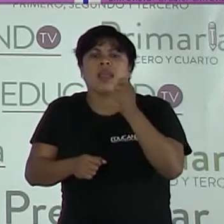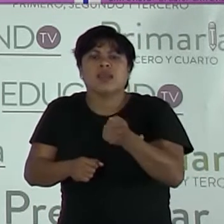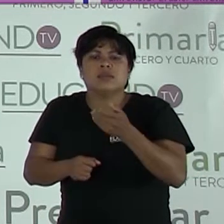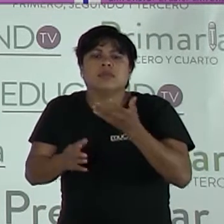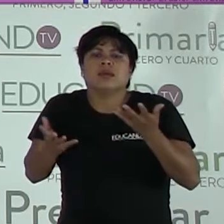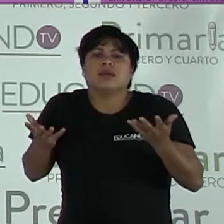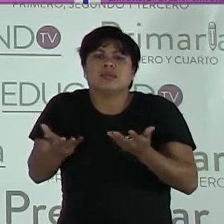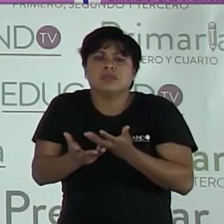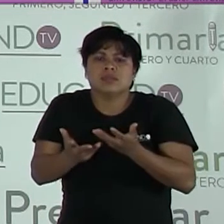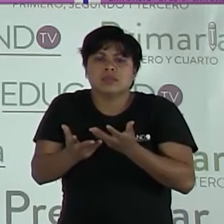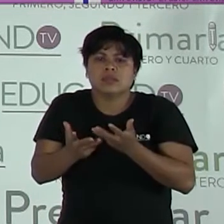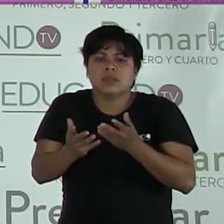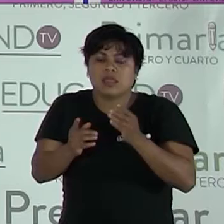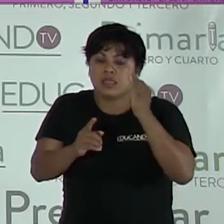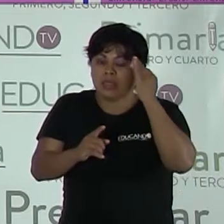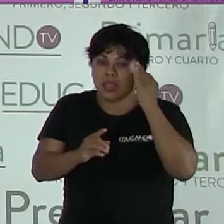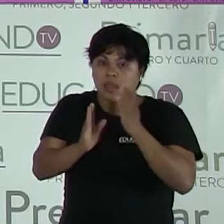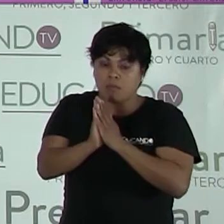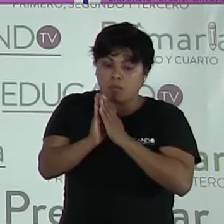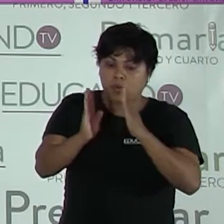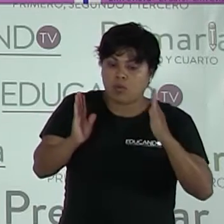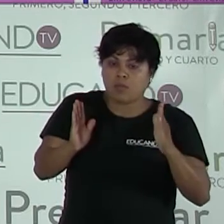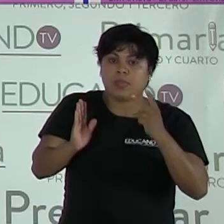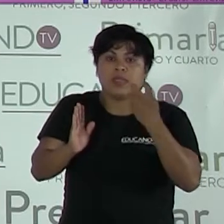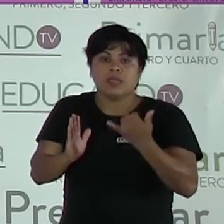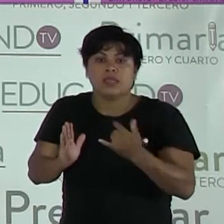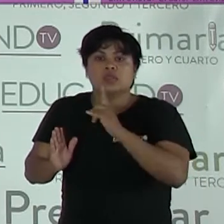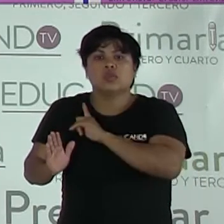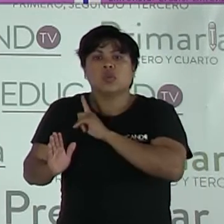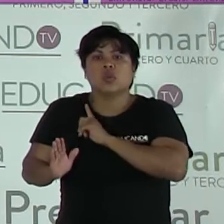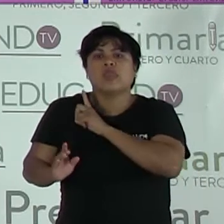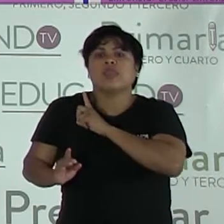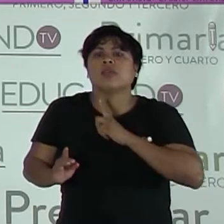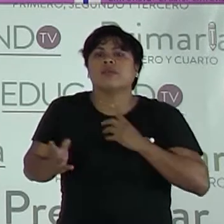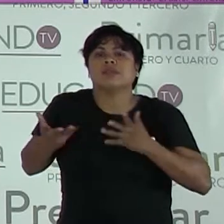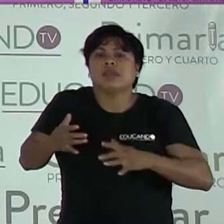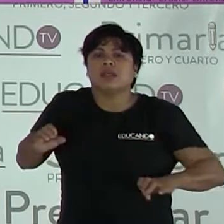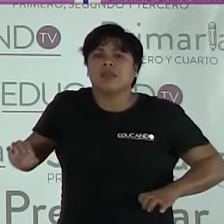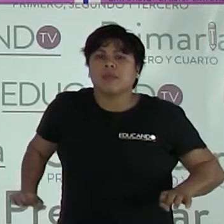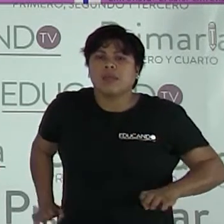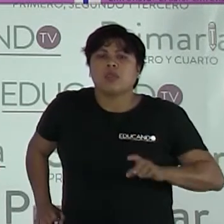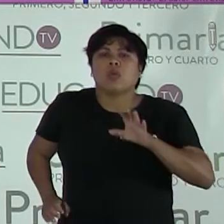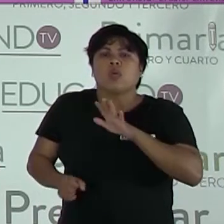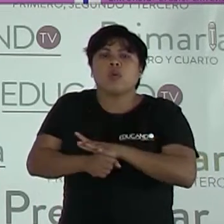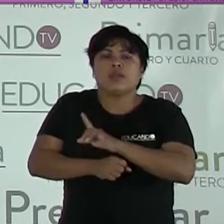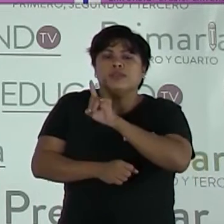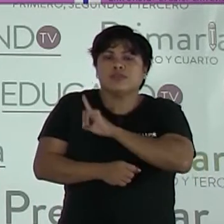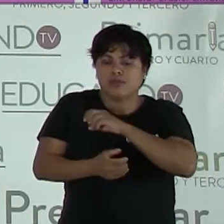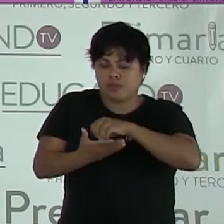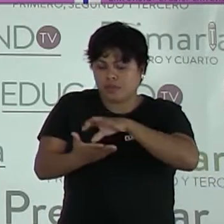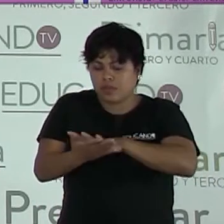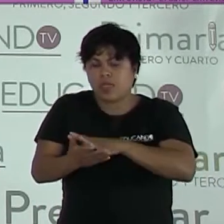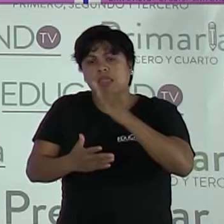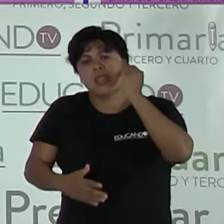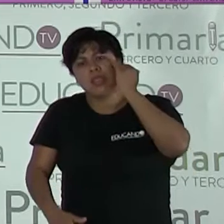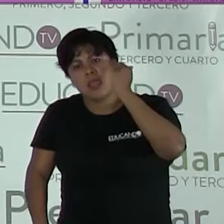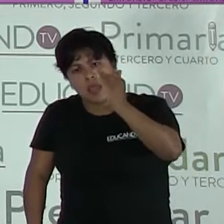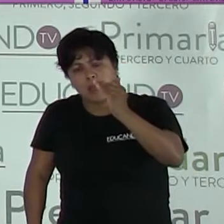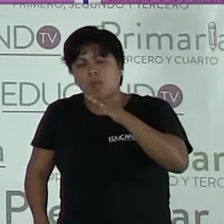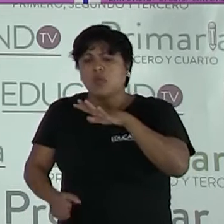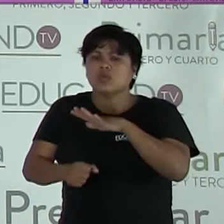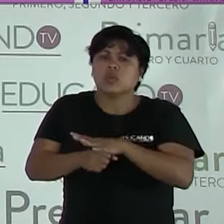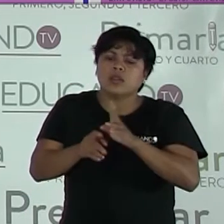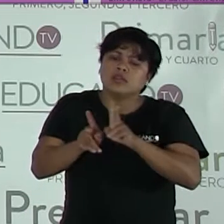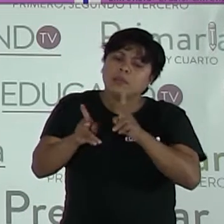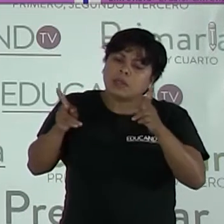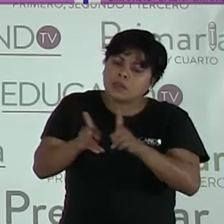a hacerse con tiempo y solo se hace de eventos los cuales están agendados con tiempo, los cuales